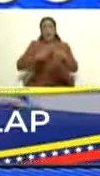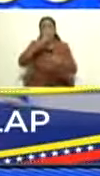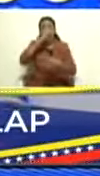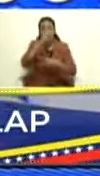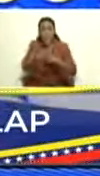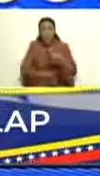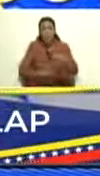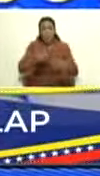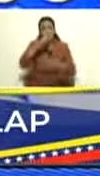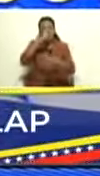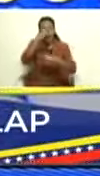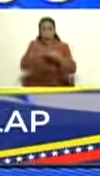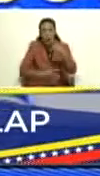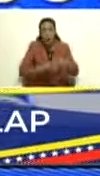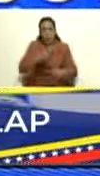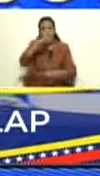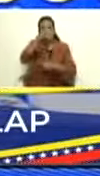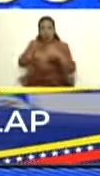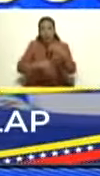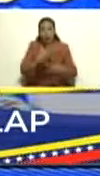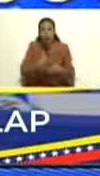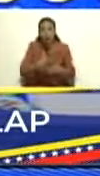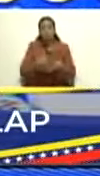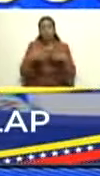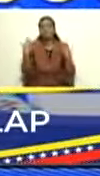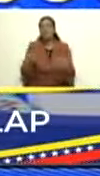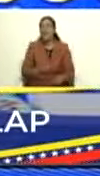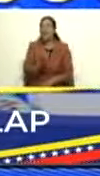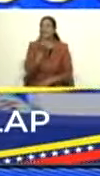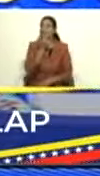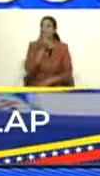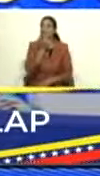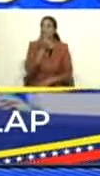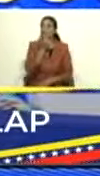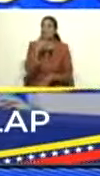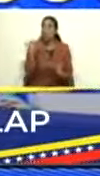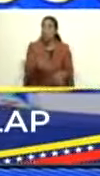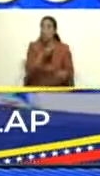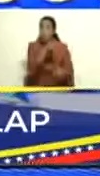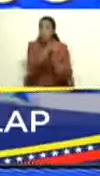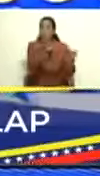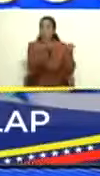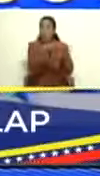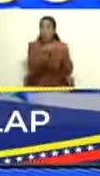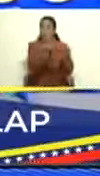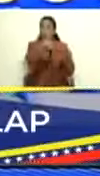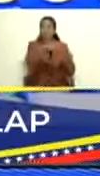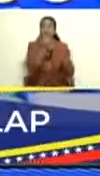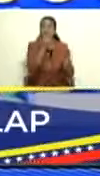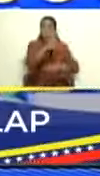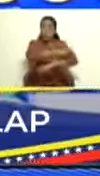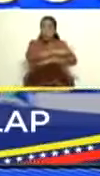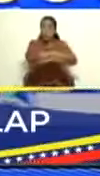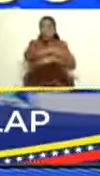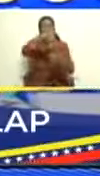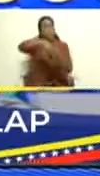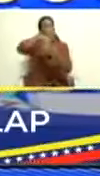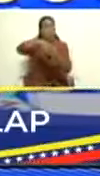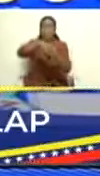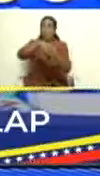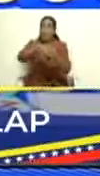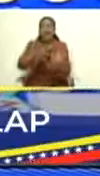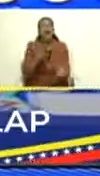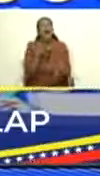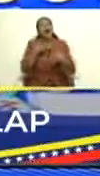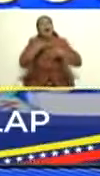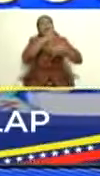resistimos el error que cometió un grupo de votantes al